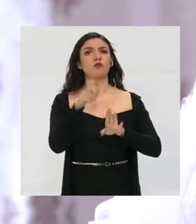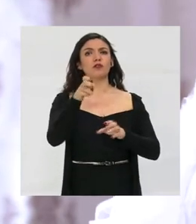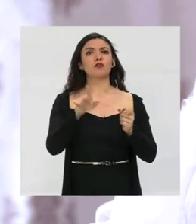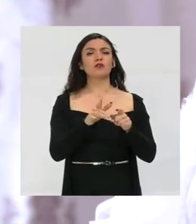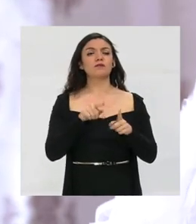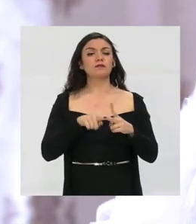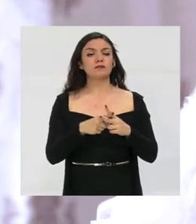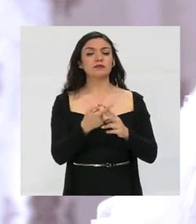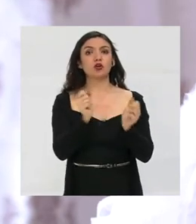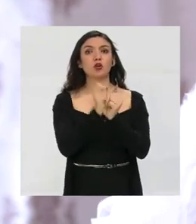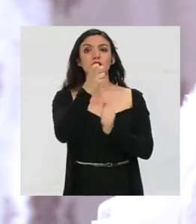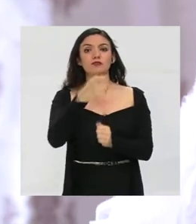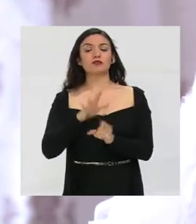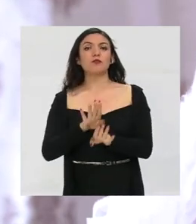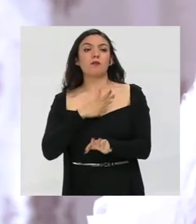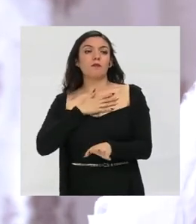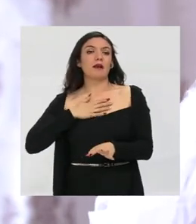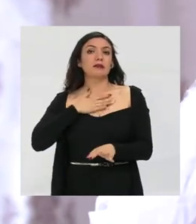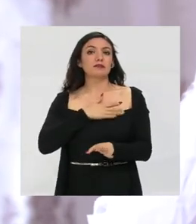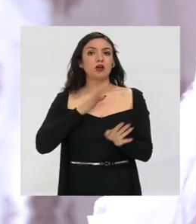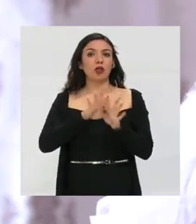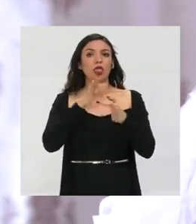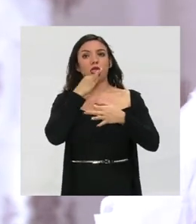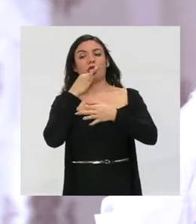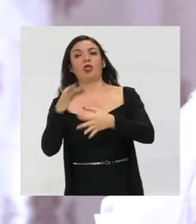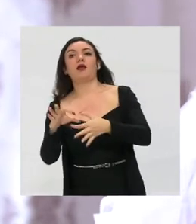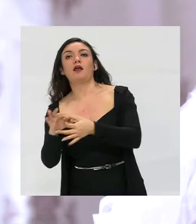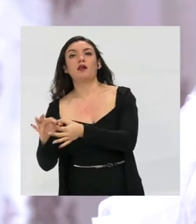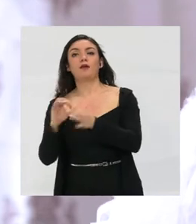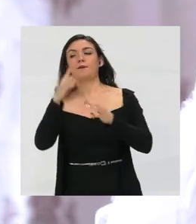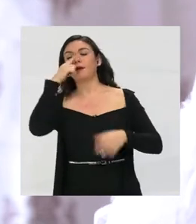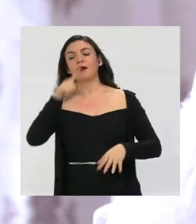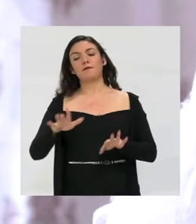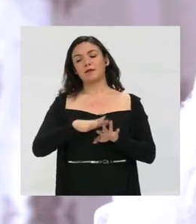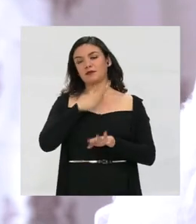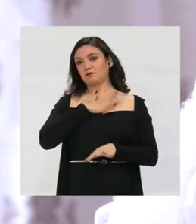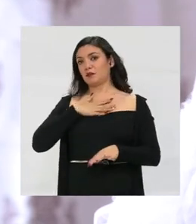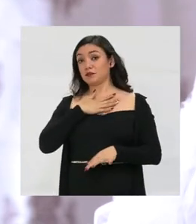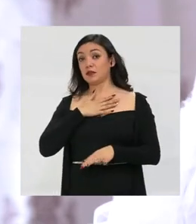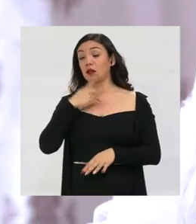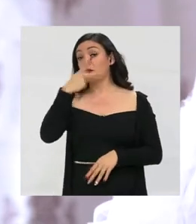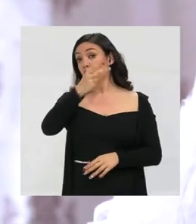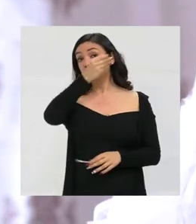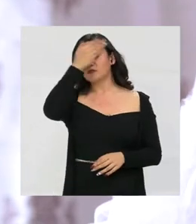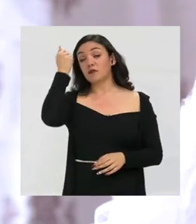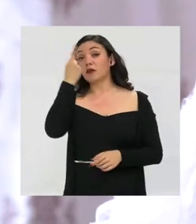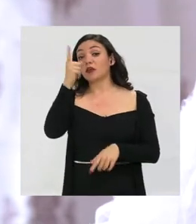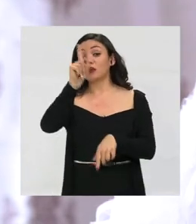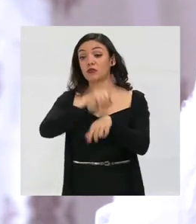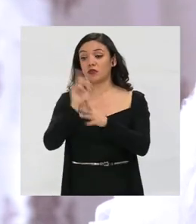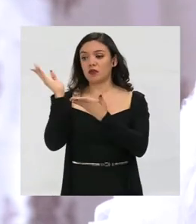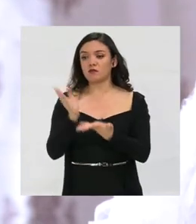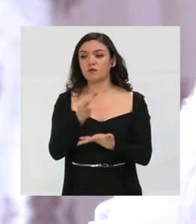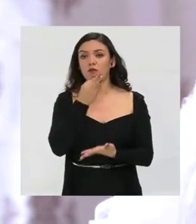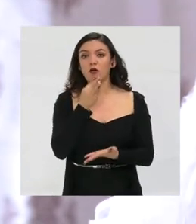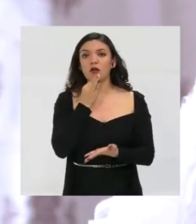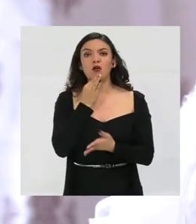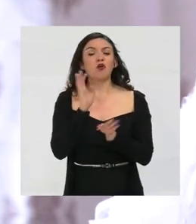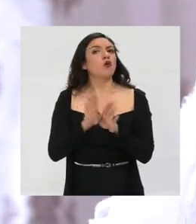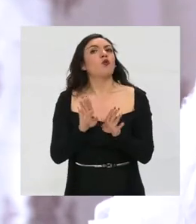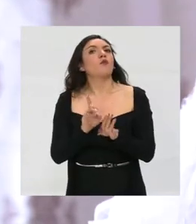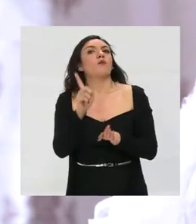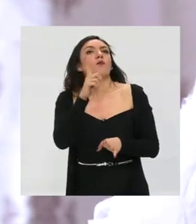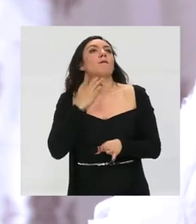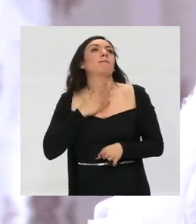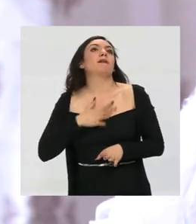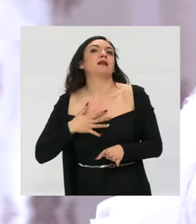los que inician estos empiezan por un placer. Y se van enganchando del placer. Pero lo que no saben, que